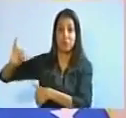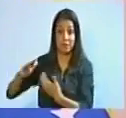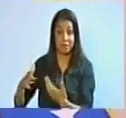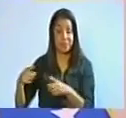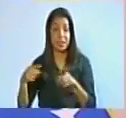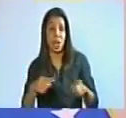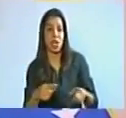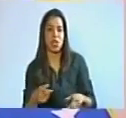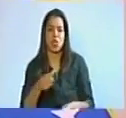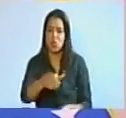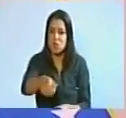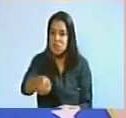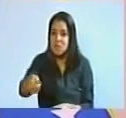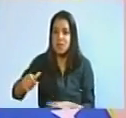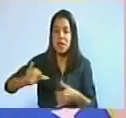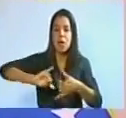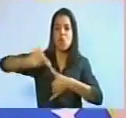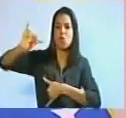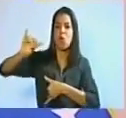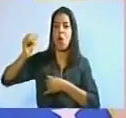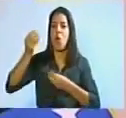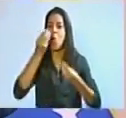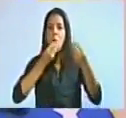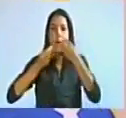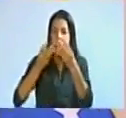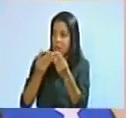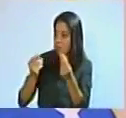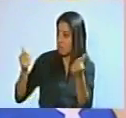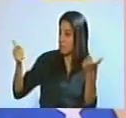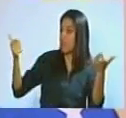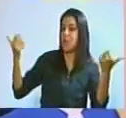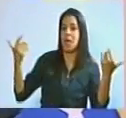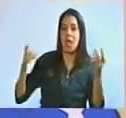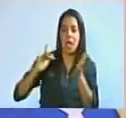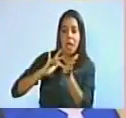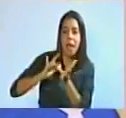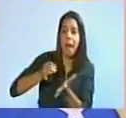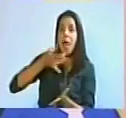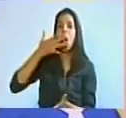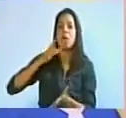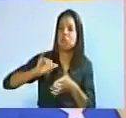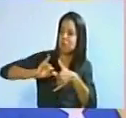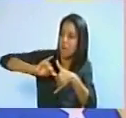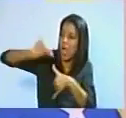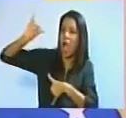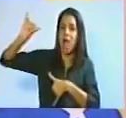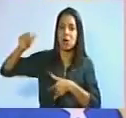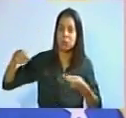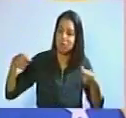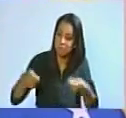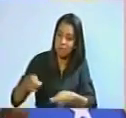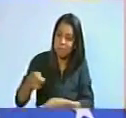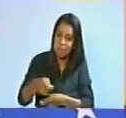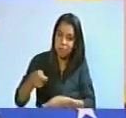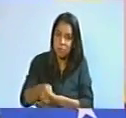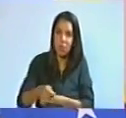de tratar de hambrear al pueblo, de desaparecer los productos, de encarecerlo, de inducir la inflación, de volver agua al salario de los